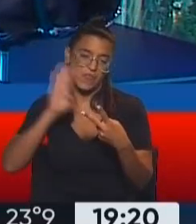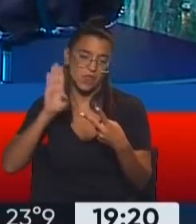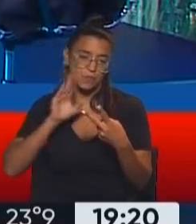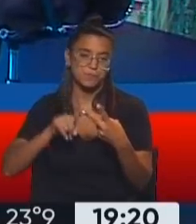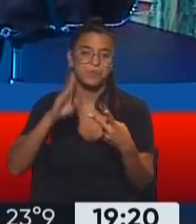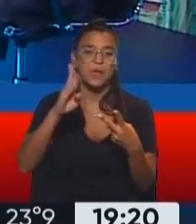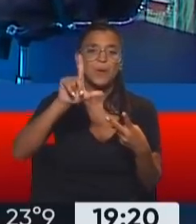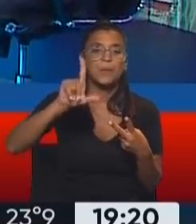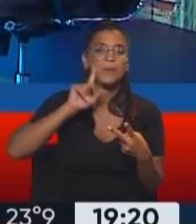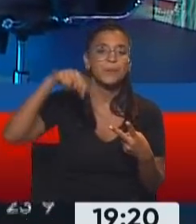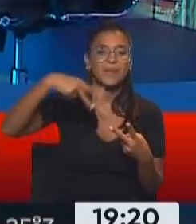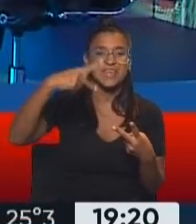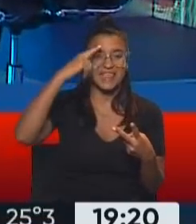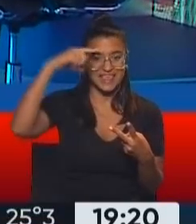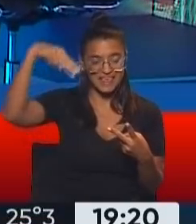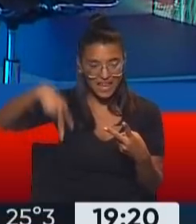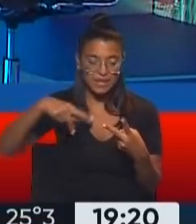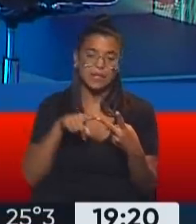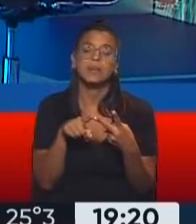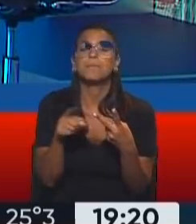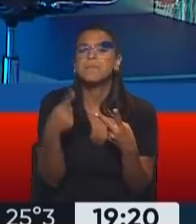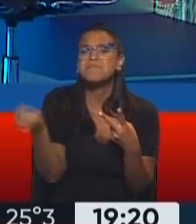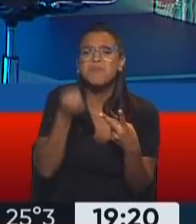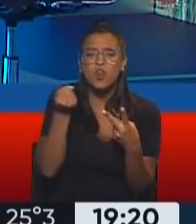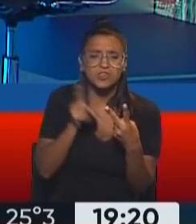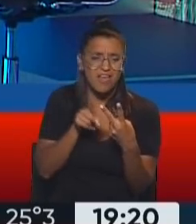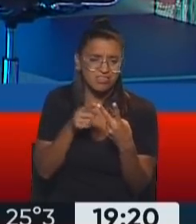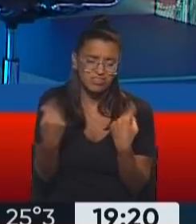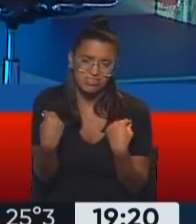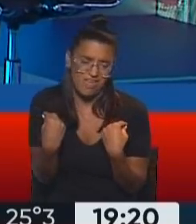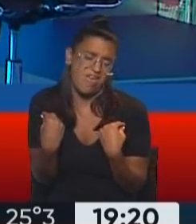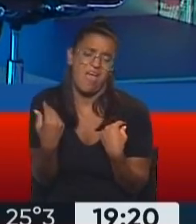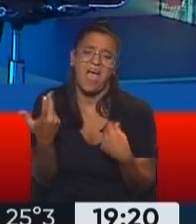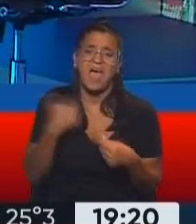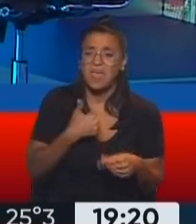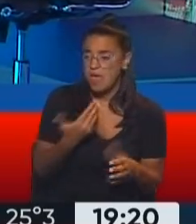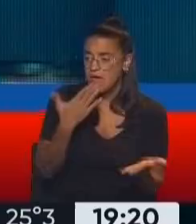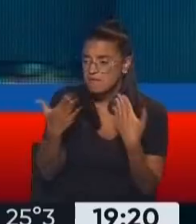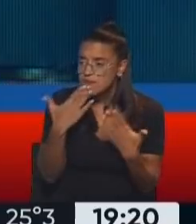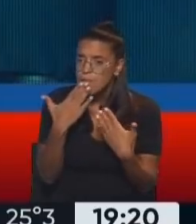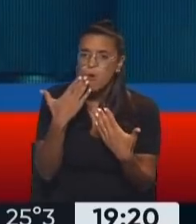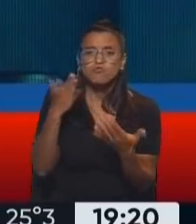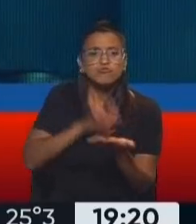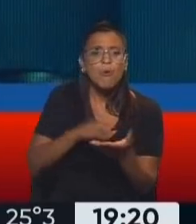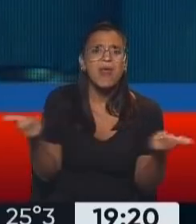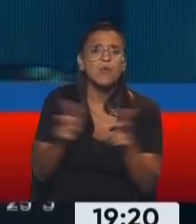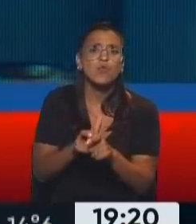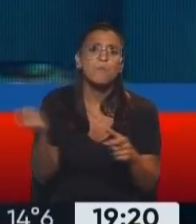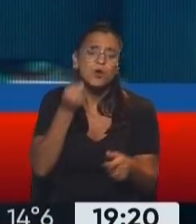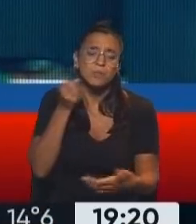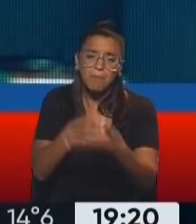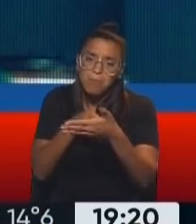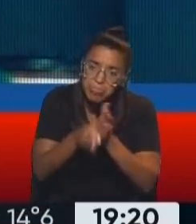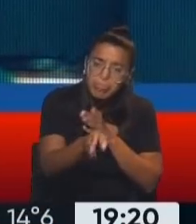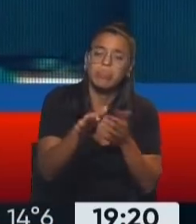de Blinken en Estados Unidos. ¿Qué tan importante es para la Argentina? ¿Por qué cuando hablamos de esta reunión decimos es importantísimo para destrabar